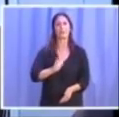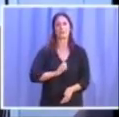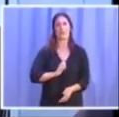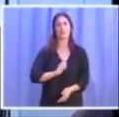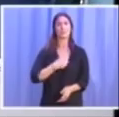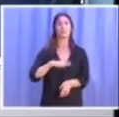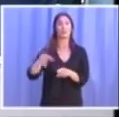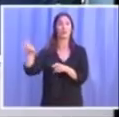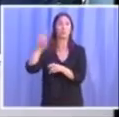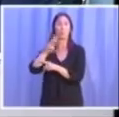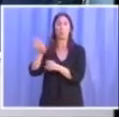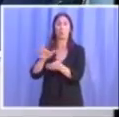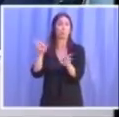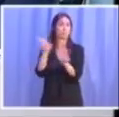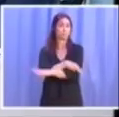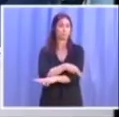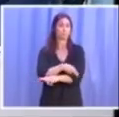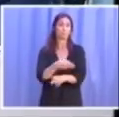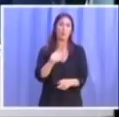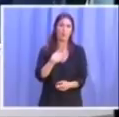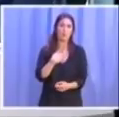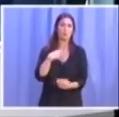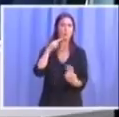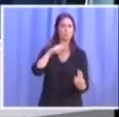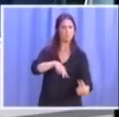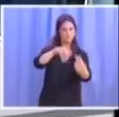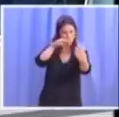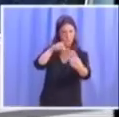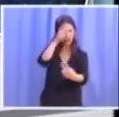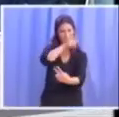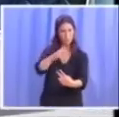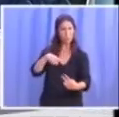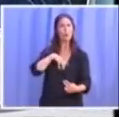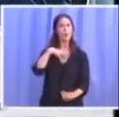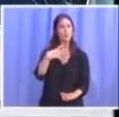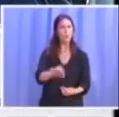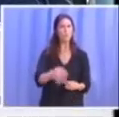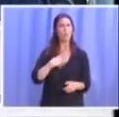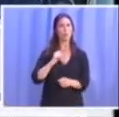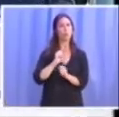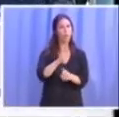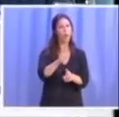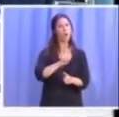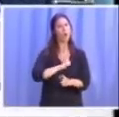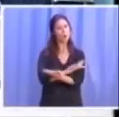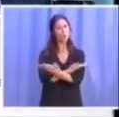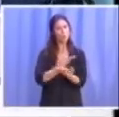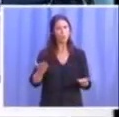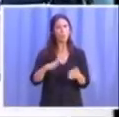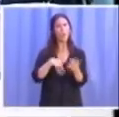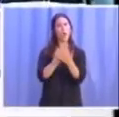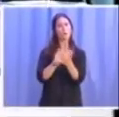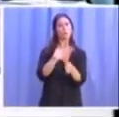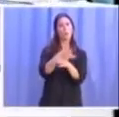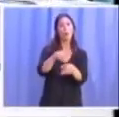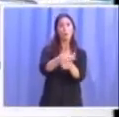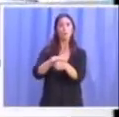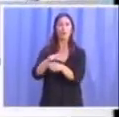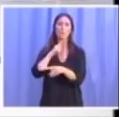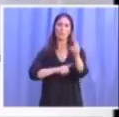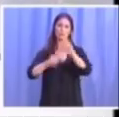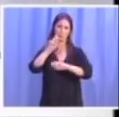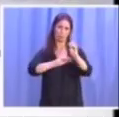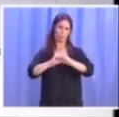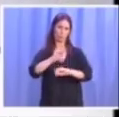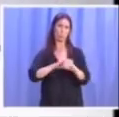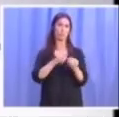Popular se la cargó. Insisto, miramos a la gente a la cara y somos capaces de devolver la confianza acercándonos a los barrios y resolviendo sus problemas. Gracias,